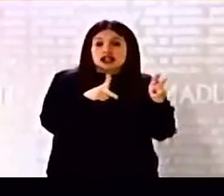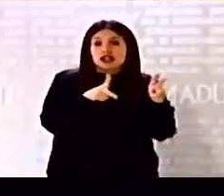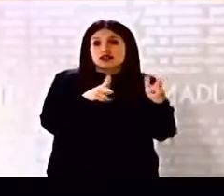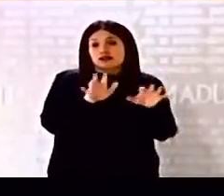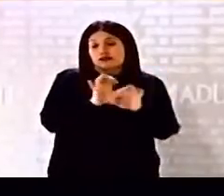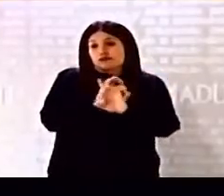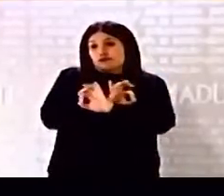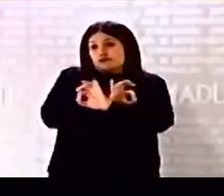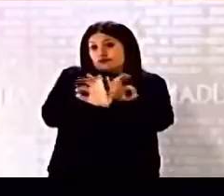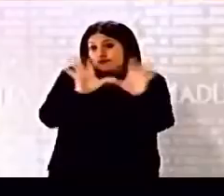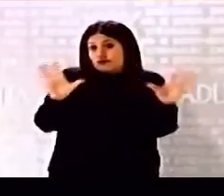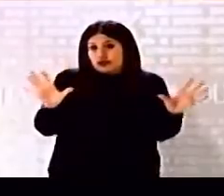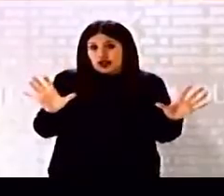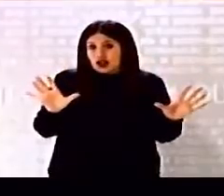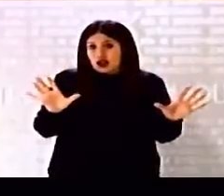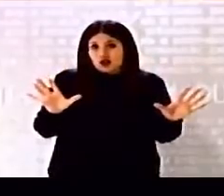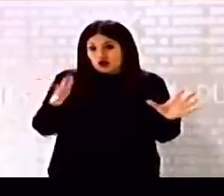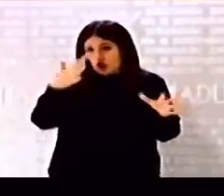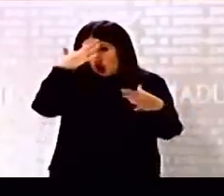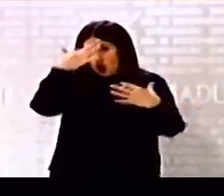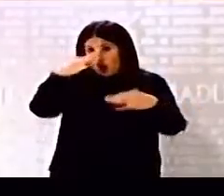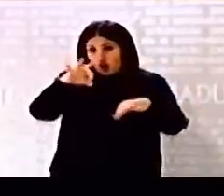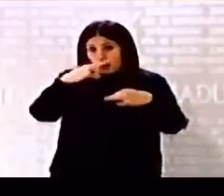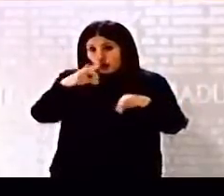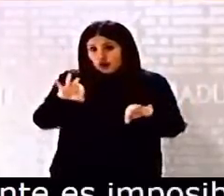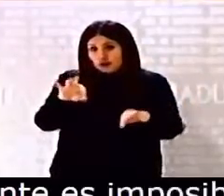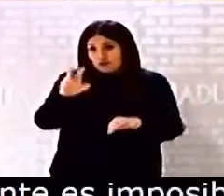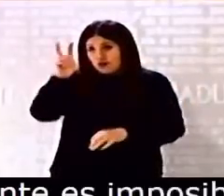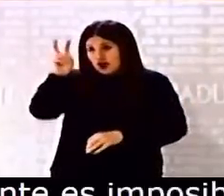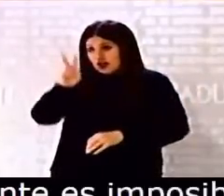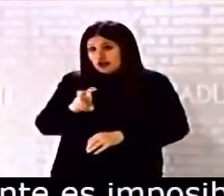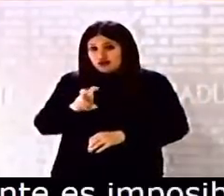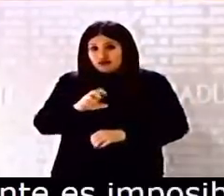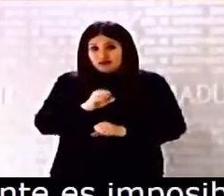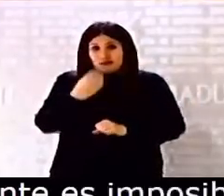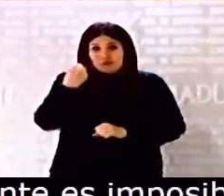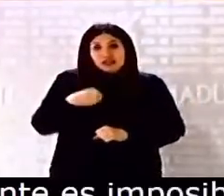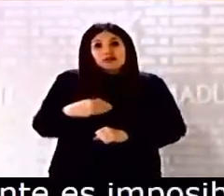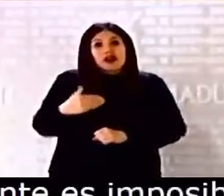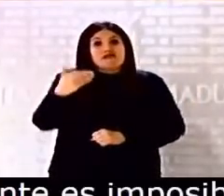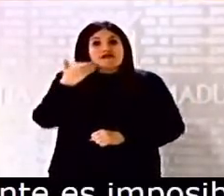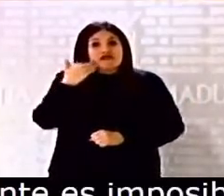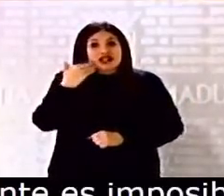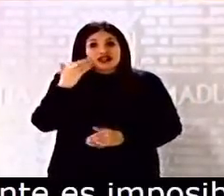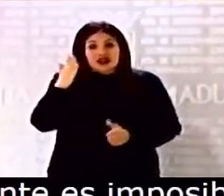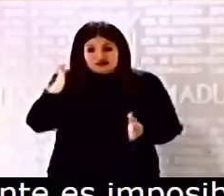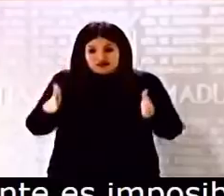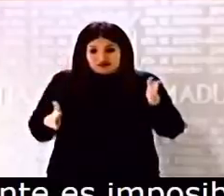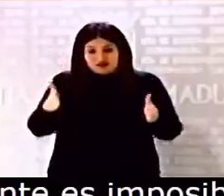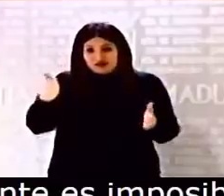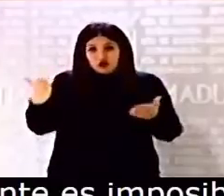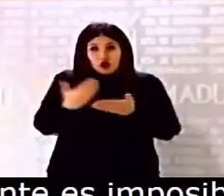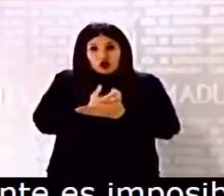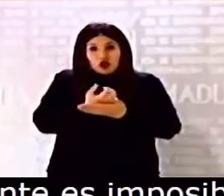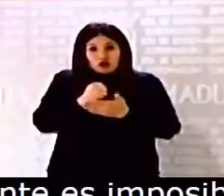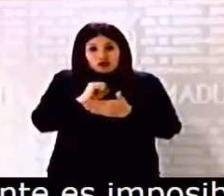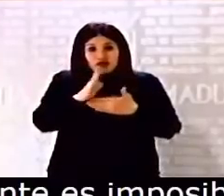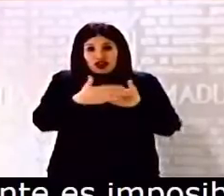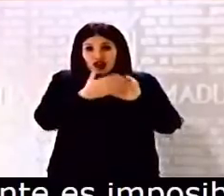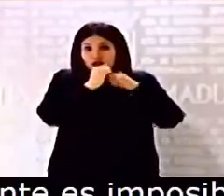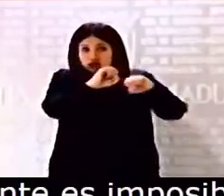evidentemente, es imposible que se venga en los días en los que está perimetrado todas las comunidades autónomas.